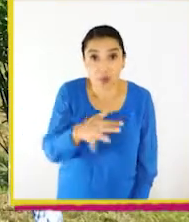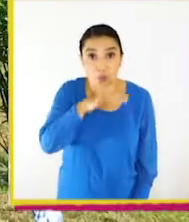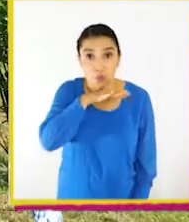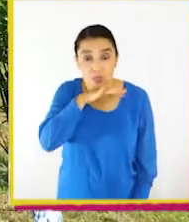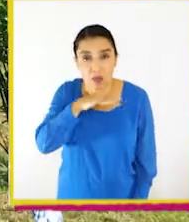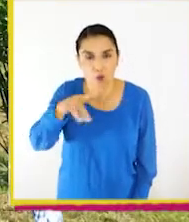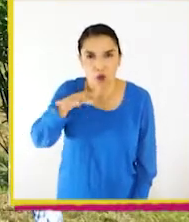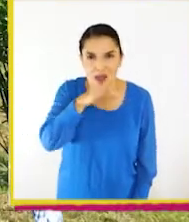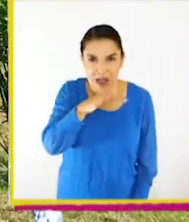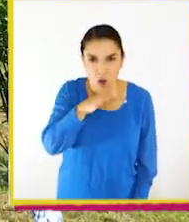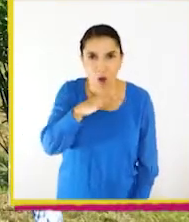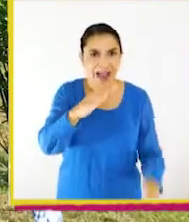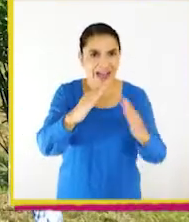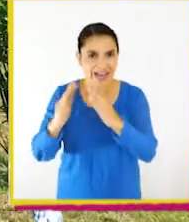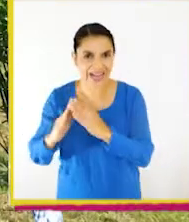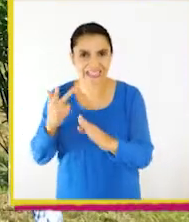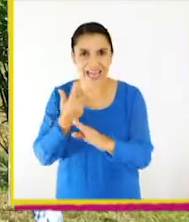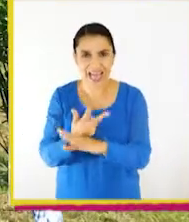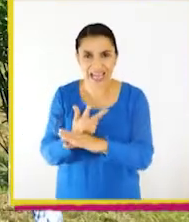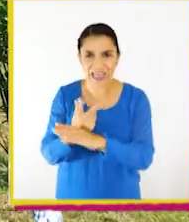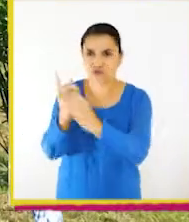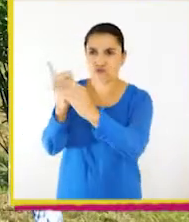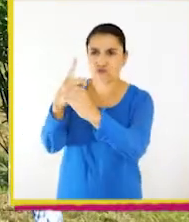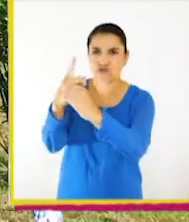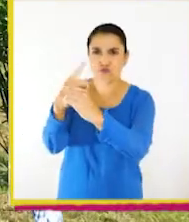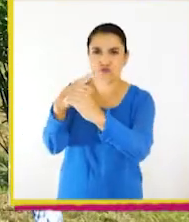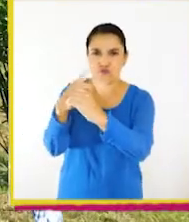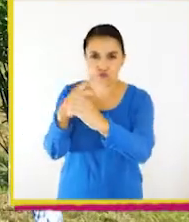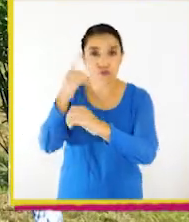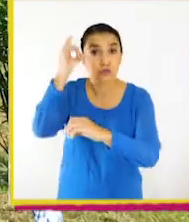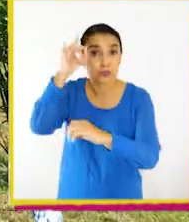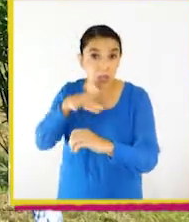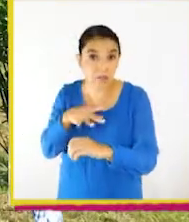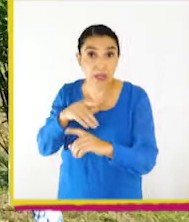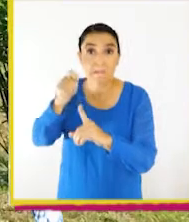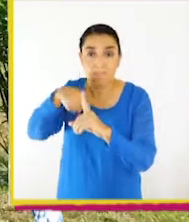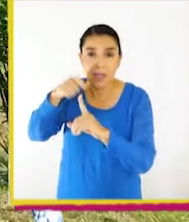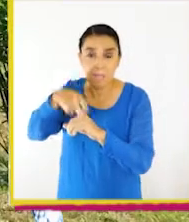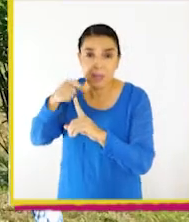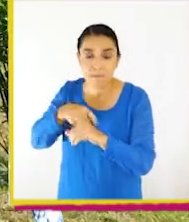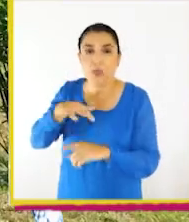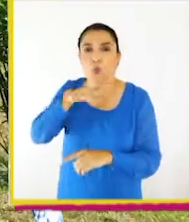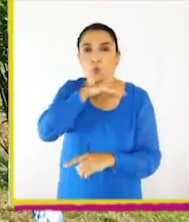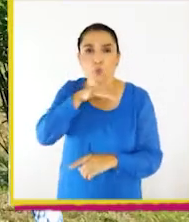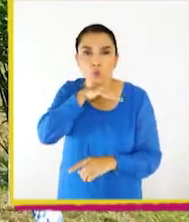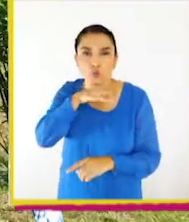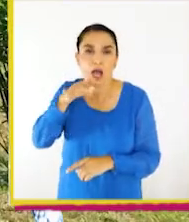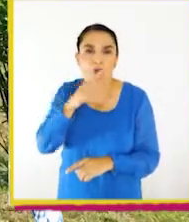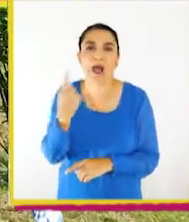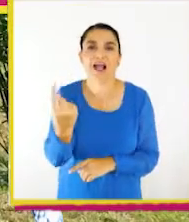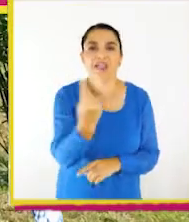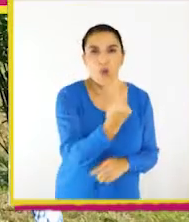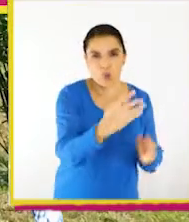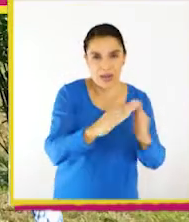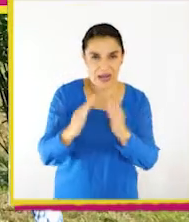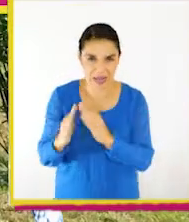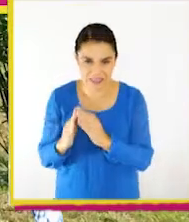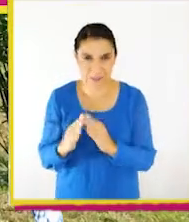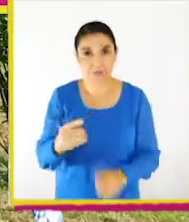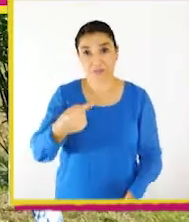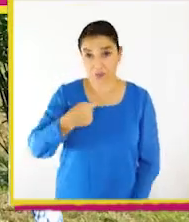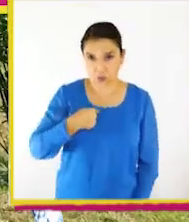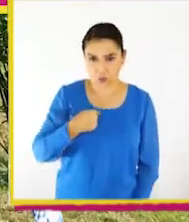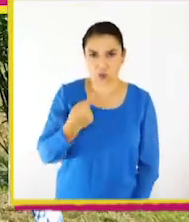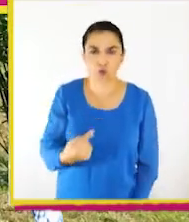gastamos, todas las casas tienen un medidor de agua que nos permite saber el consumo mensual de cada casa. Entonces, en mi